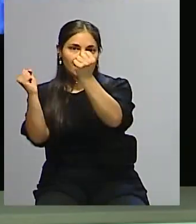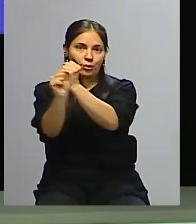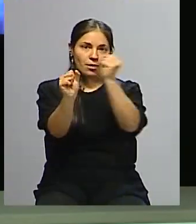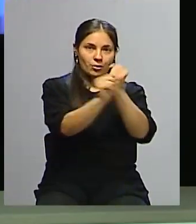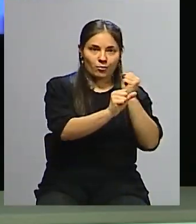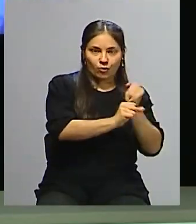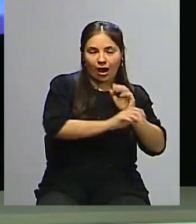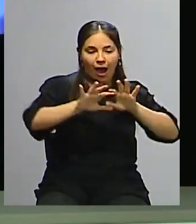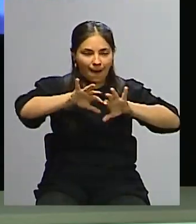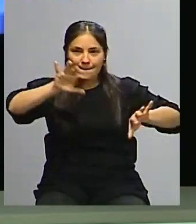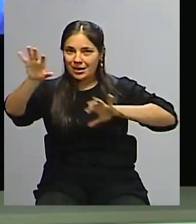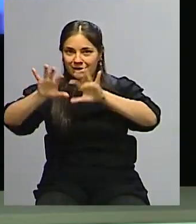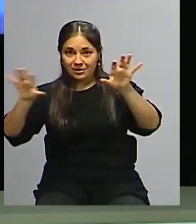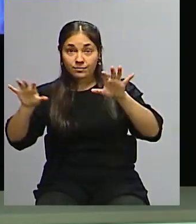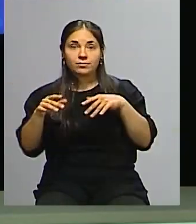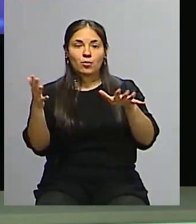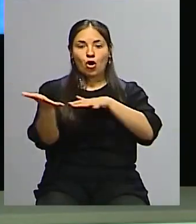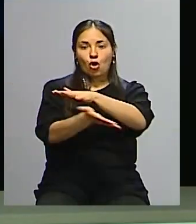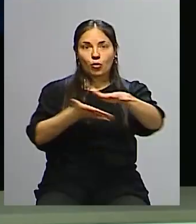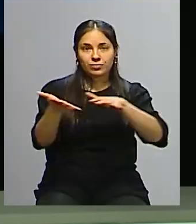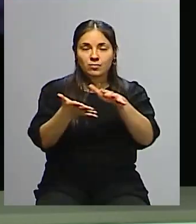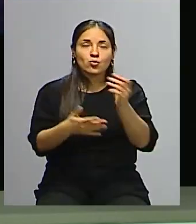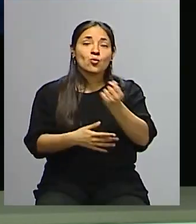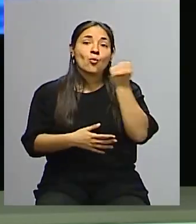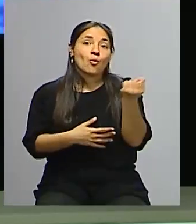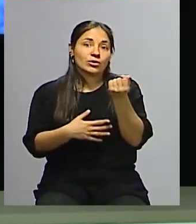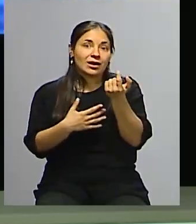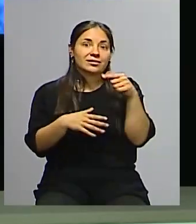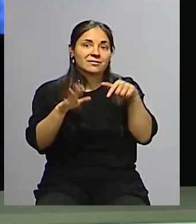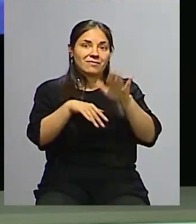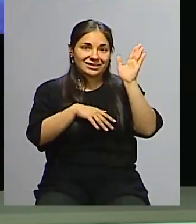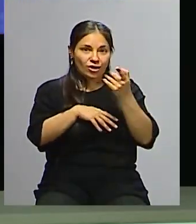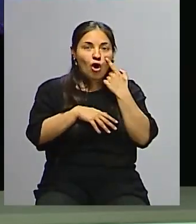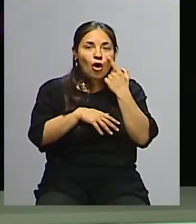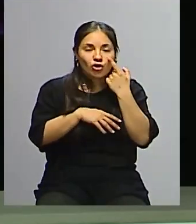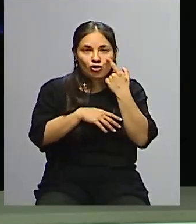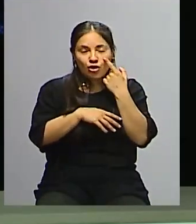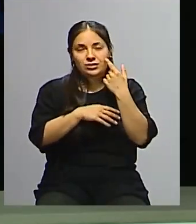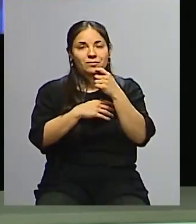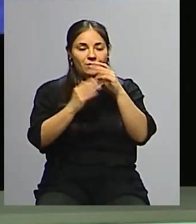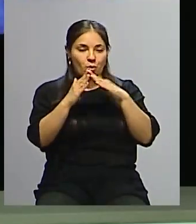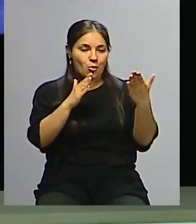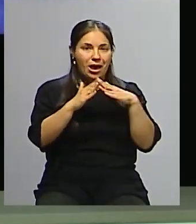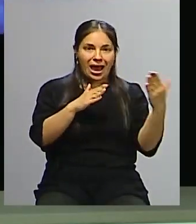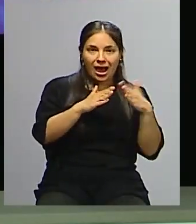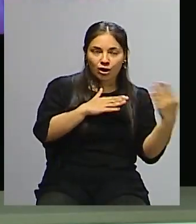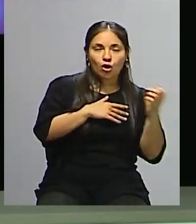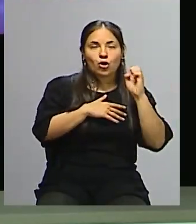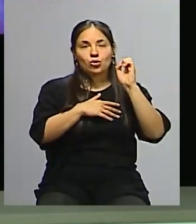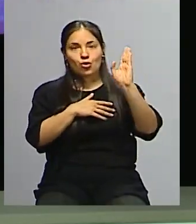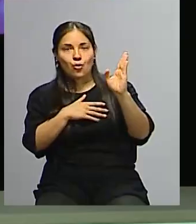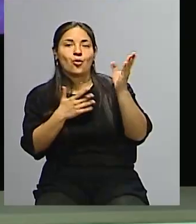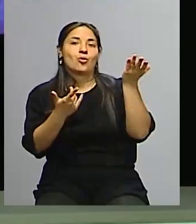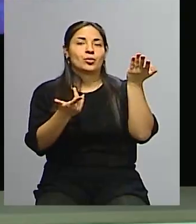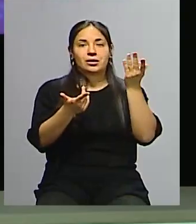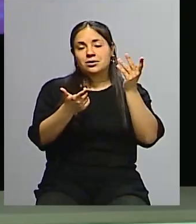importantes a debatir porque es donde la comunidad está más cerca del que gestiona y el que más conoce las necesidades del barrio, del club,